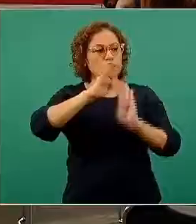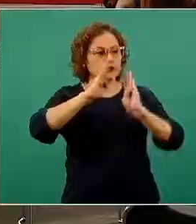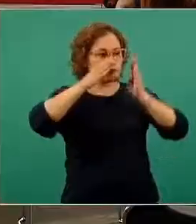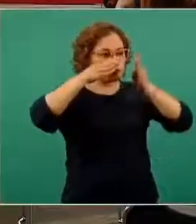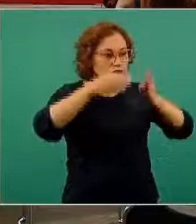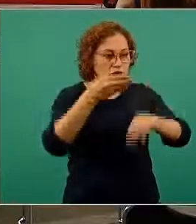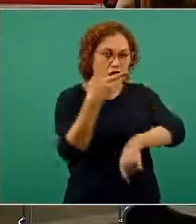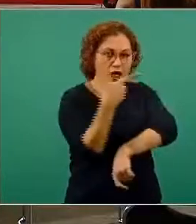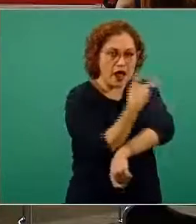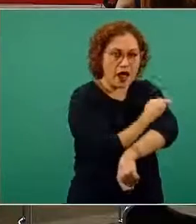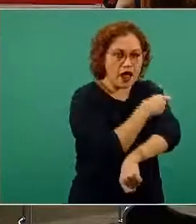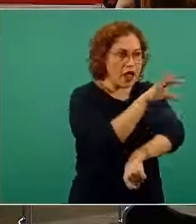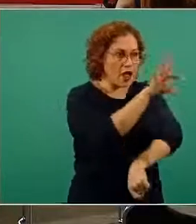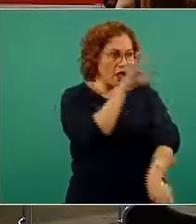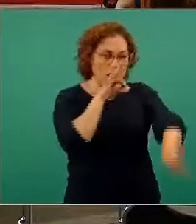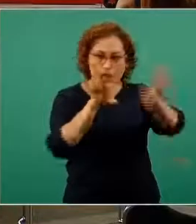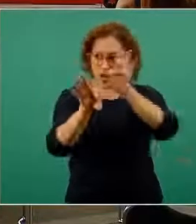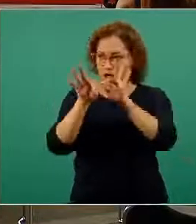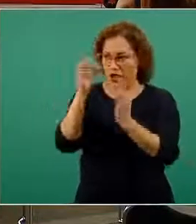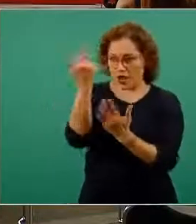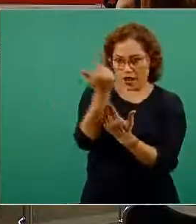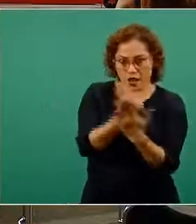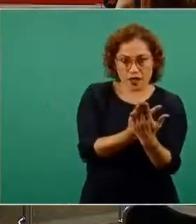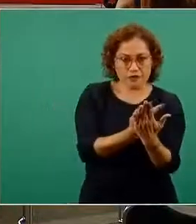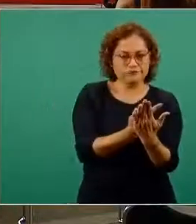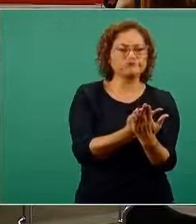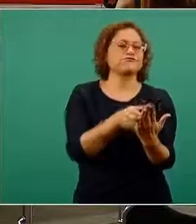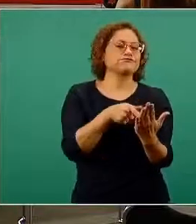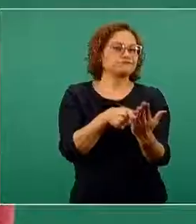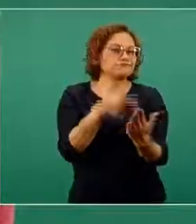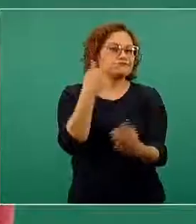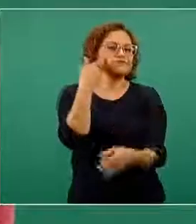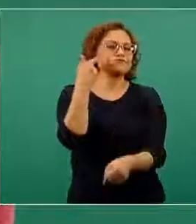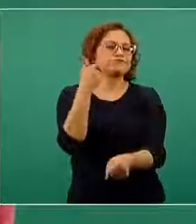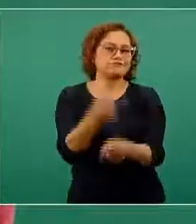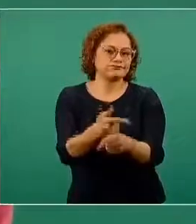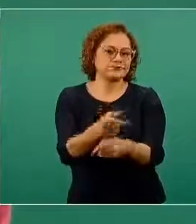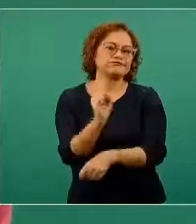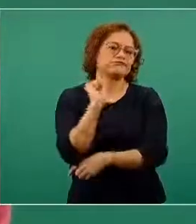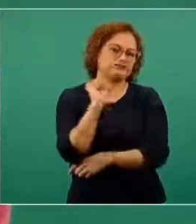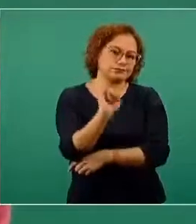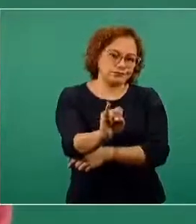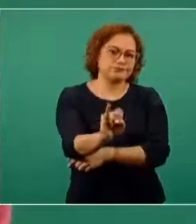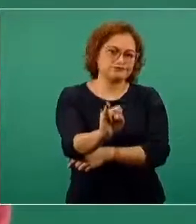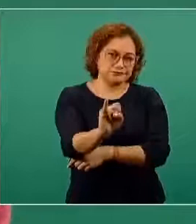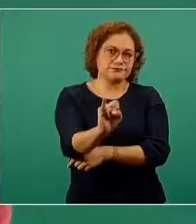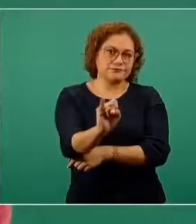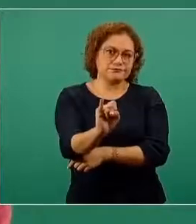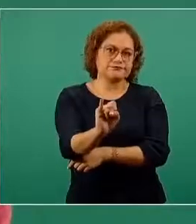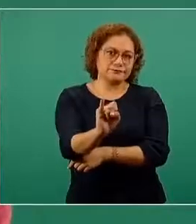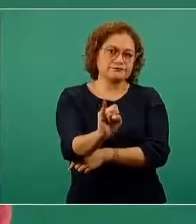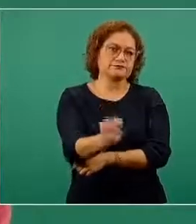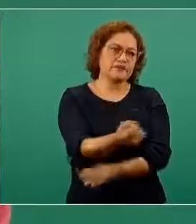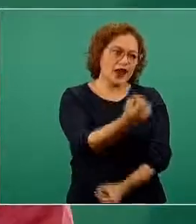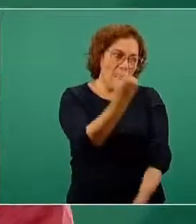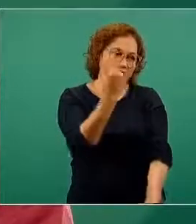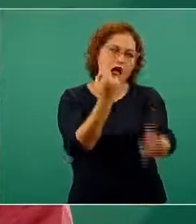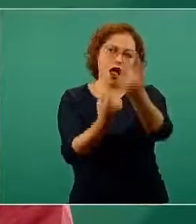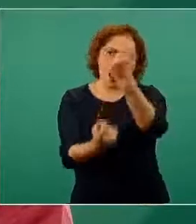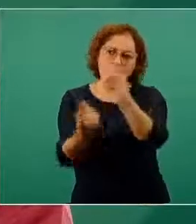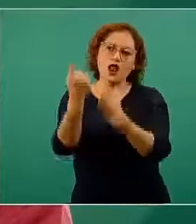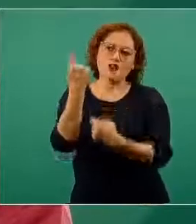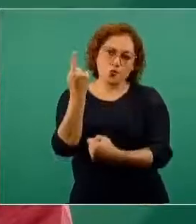la población nacional, nos damos cuenta que las corporaciones o entidades pequeñas,